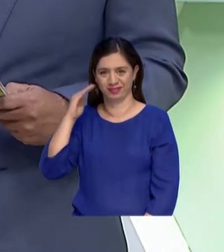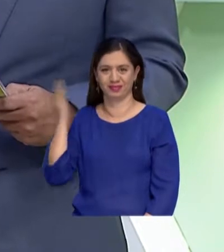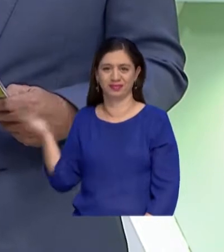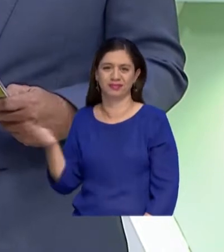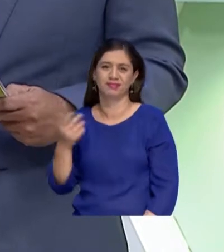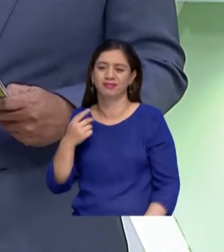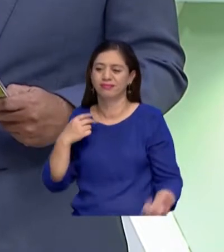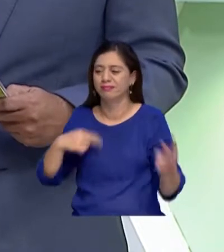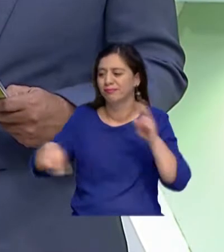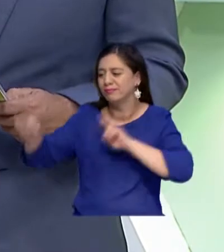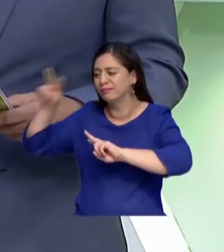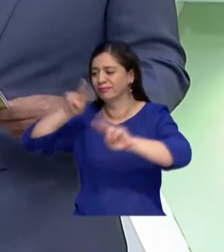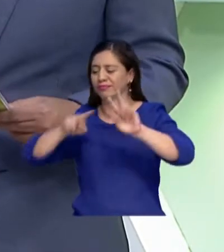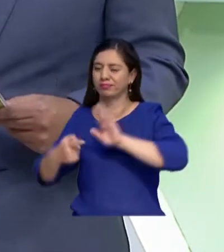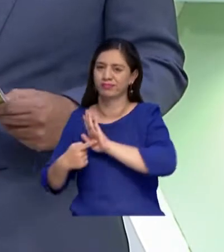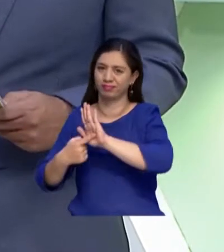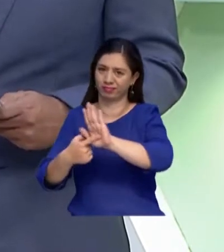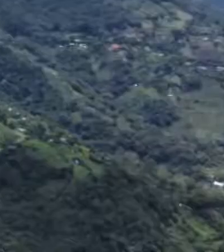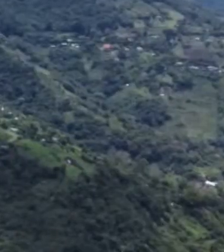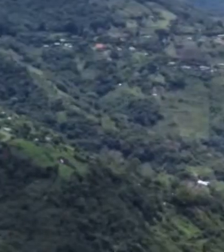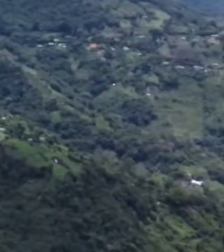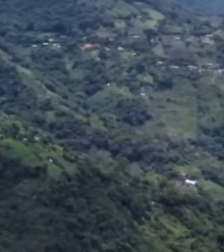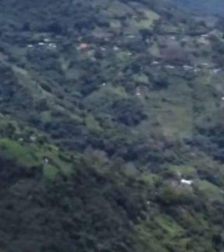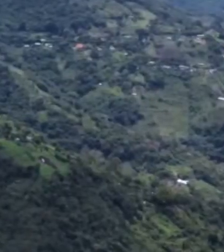un recorrido y aquí nos presenta su informe.